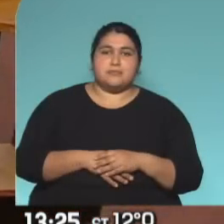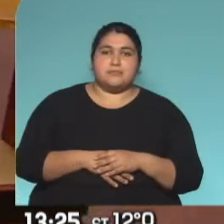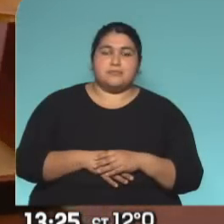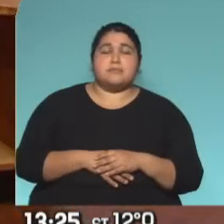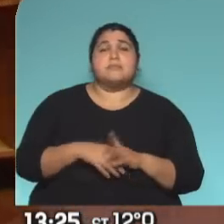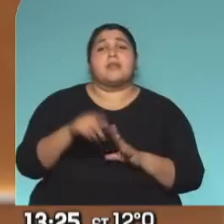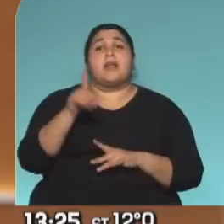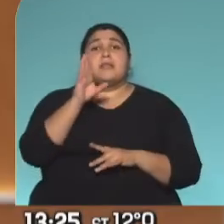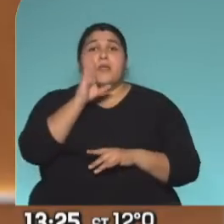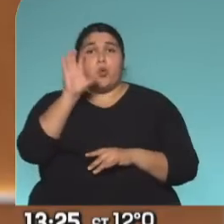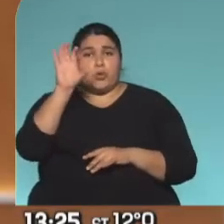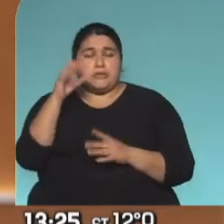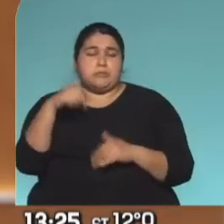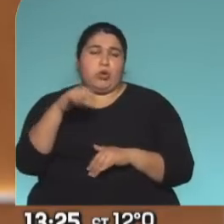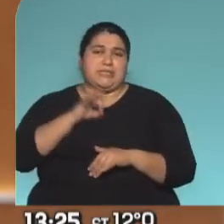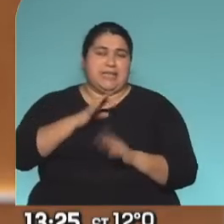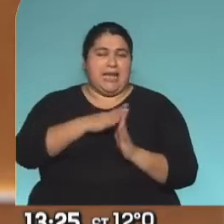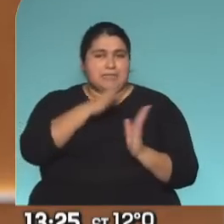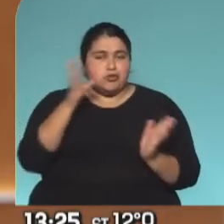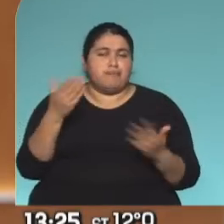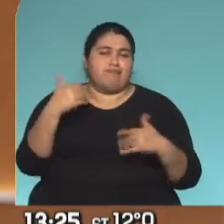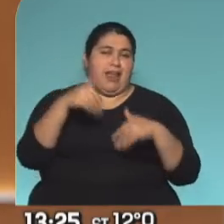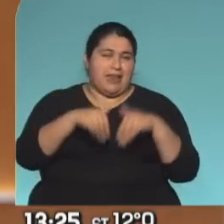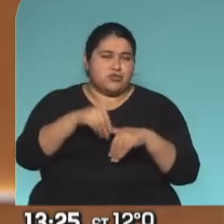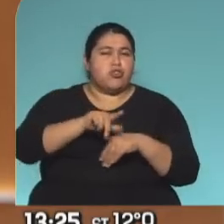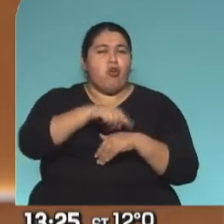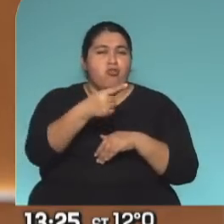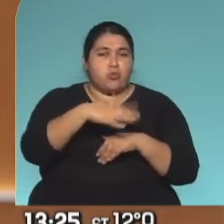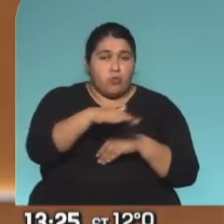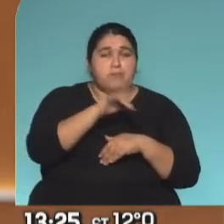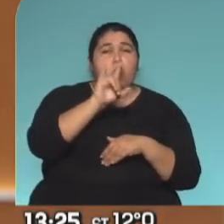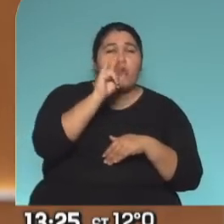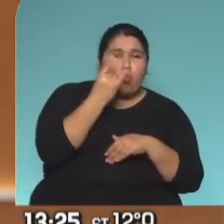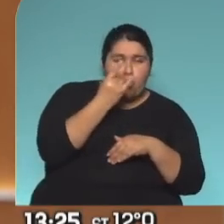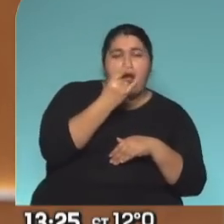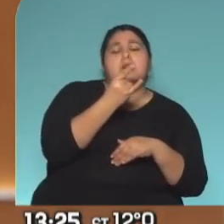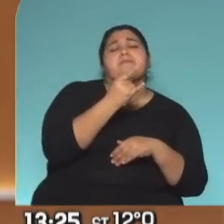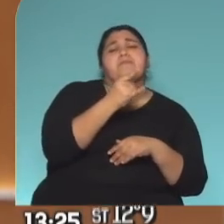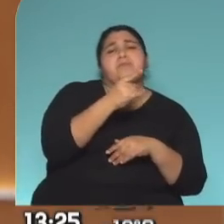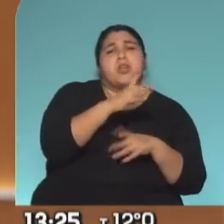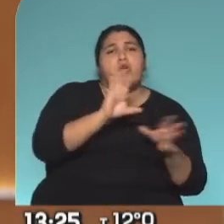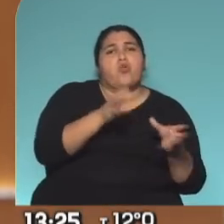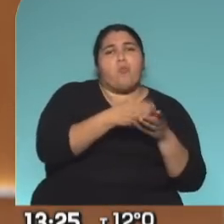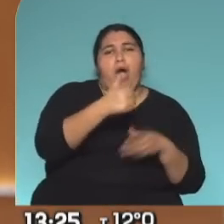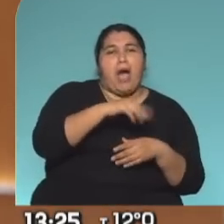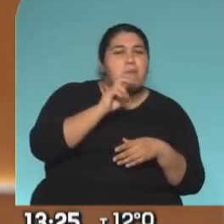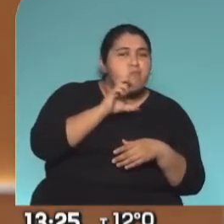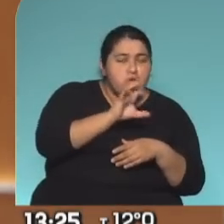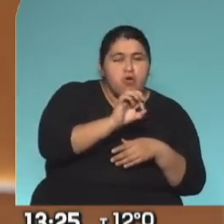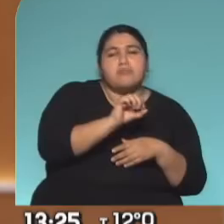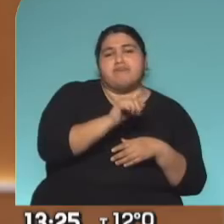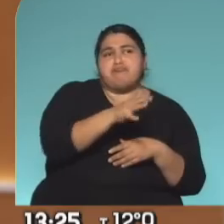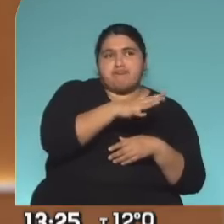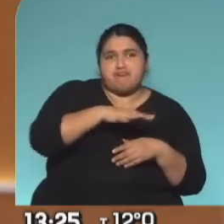Además de Estados Unidos, este es un año cargado de elecciones. Hubo elecciones en Uruguay, el Frente Amplio retuvo la Intendencia de Montevideo,